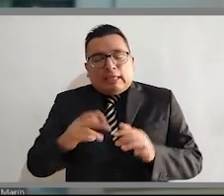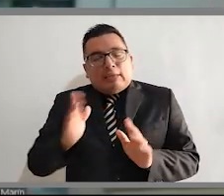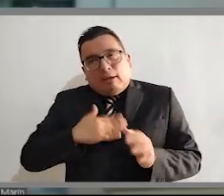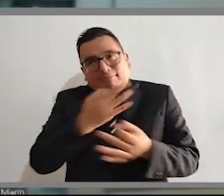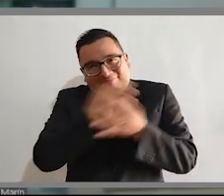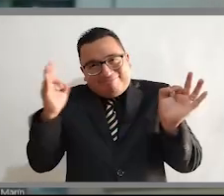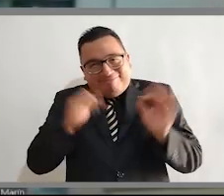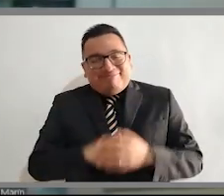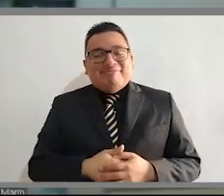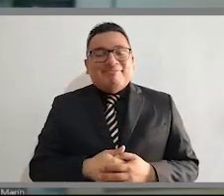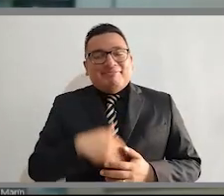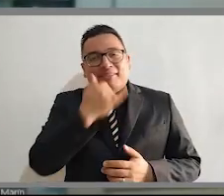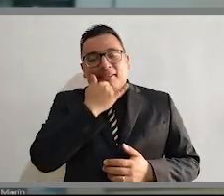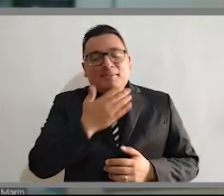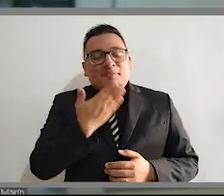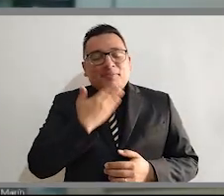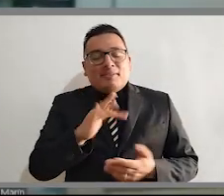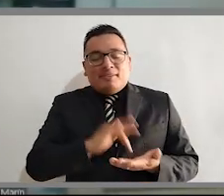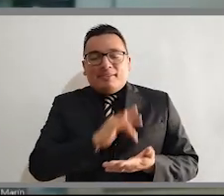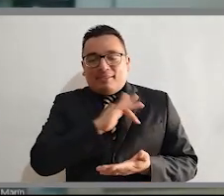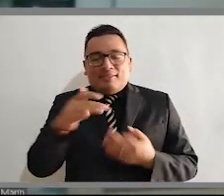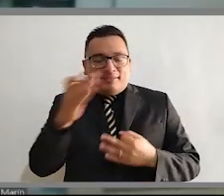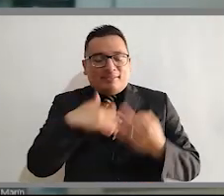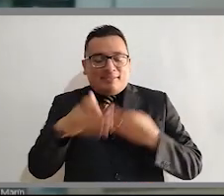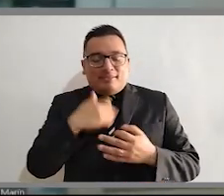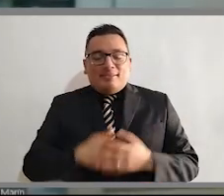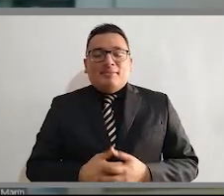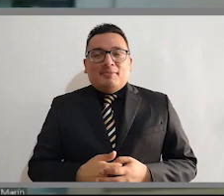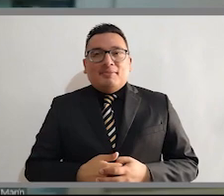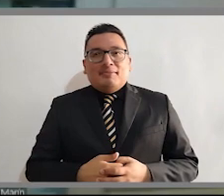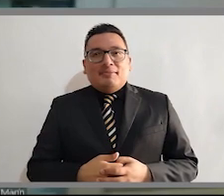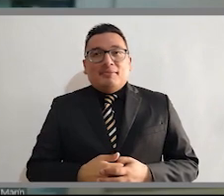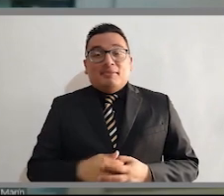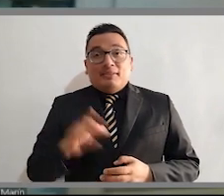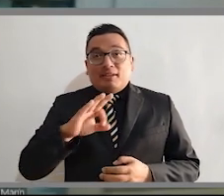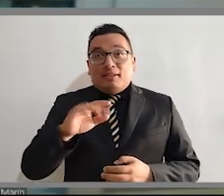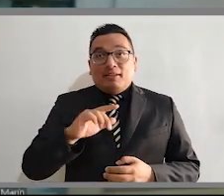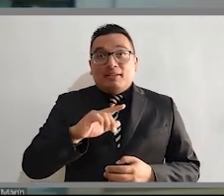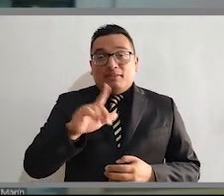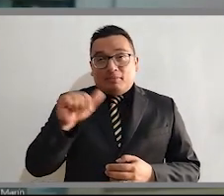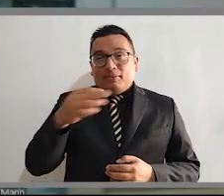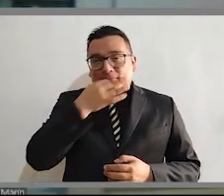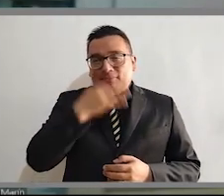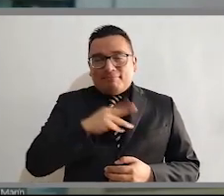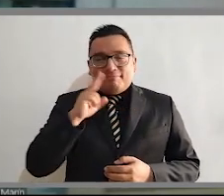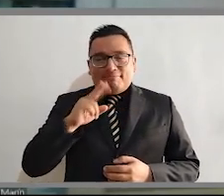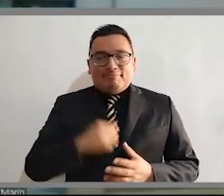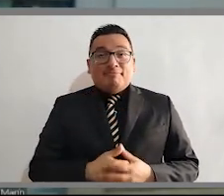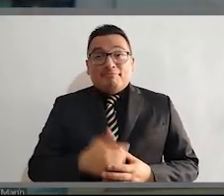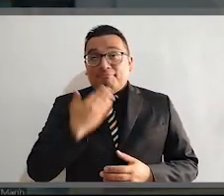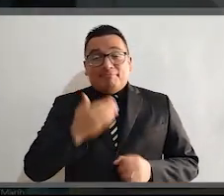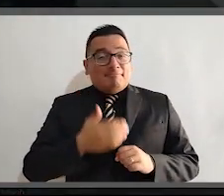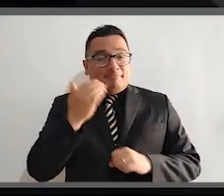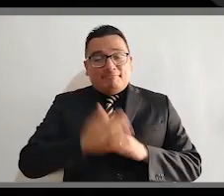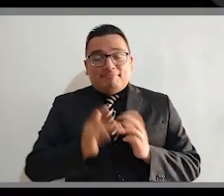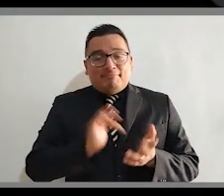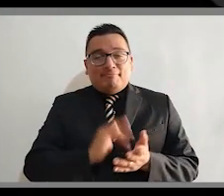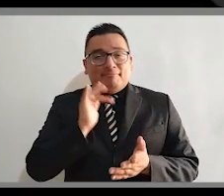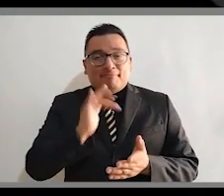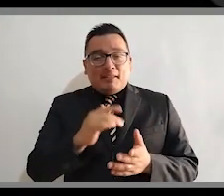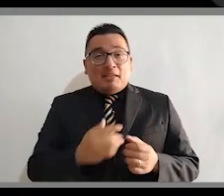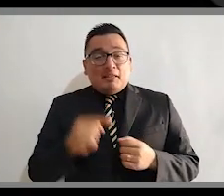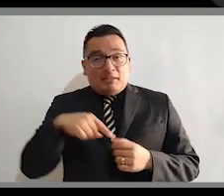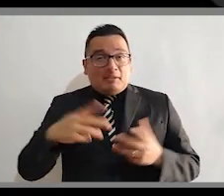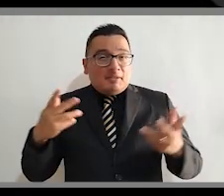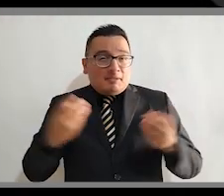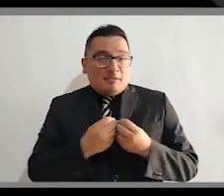di mi comercial, perdón. Bueno, muchas gracias a todas y a todas y quedo para sus comentarios. Y bueno, fue todo.